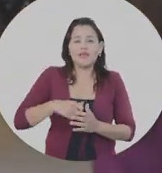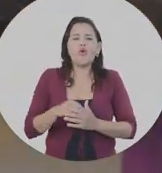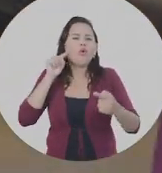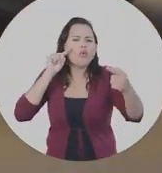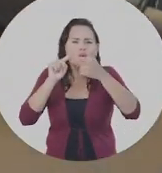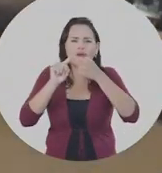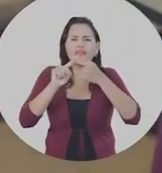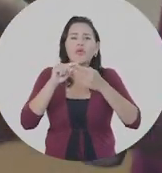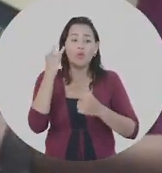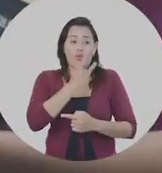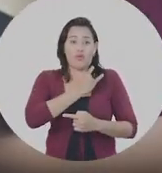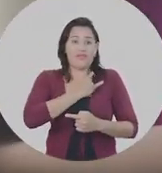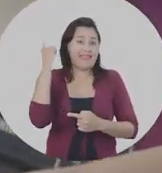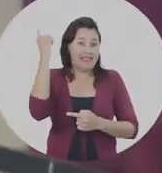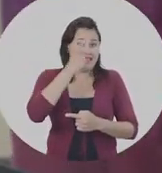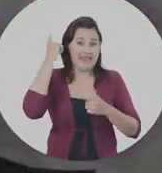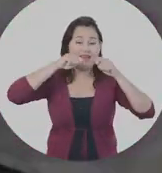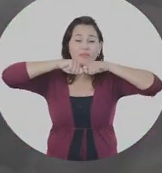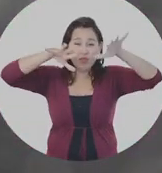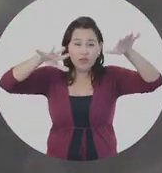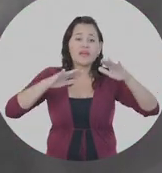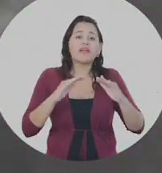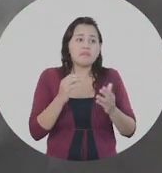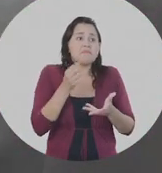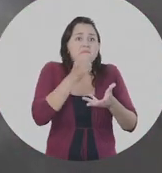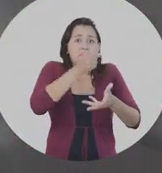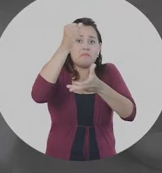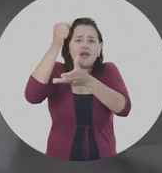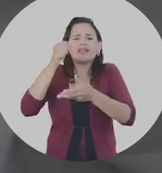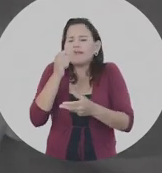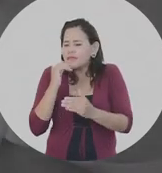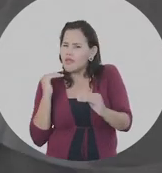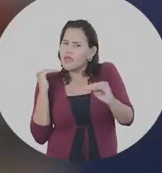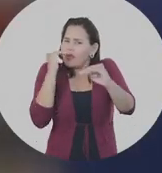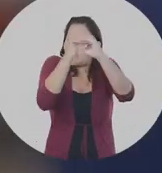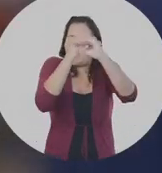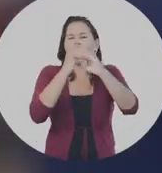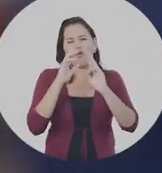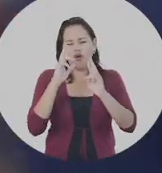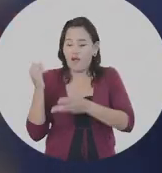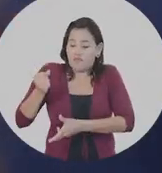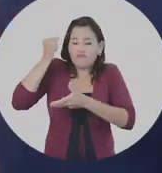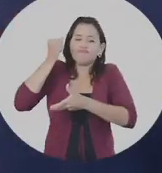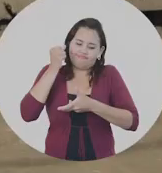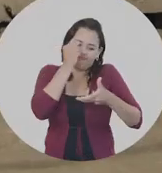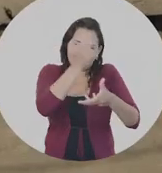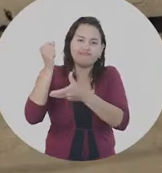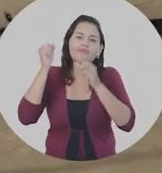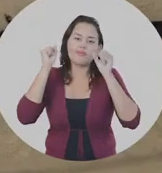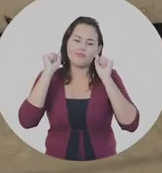por lo menos nos iguale con el resto de instituciones estatales que con mucho esfuerzo han logrado